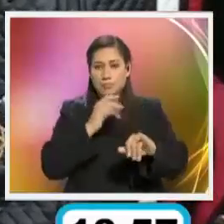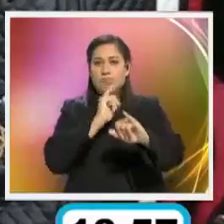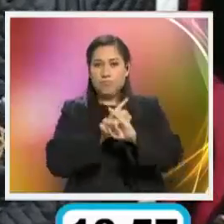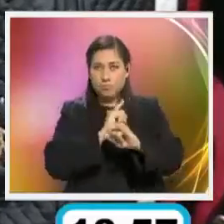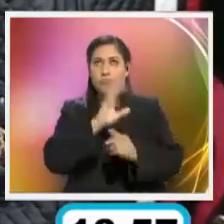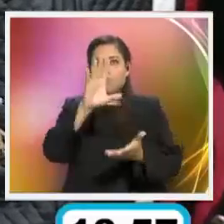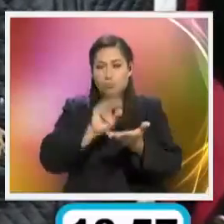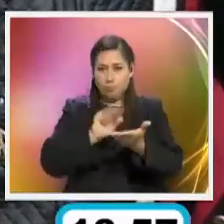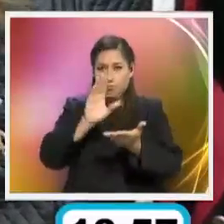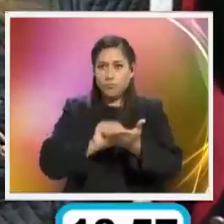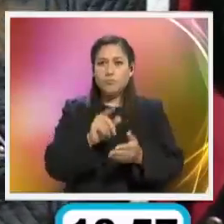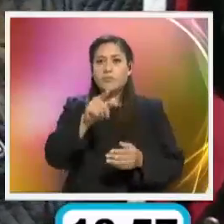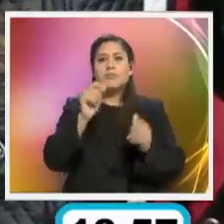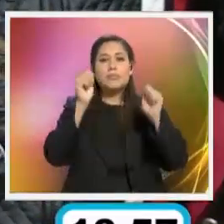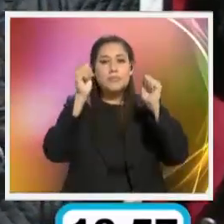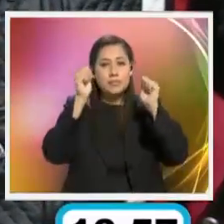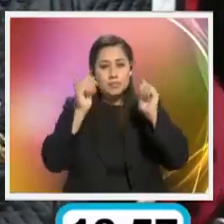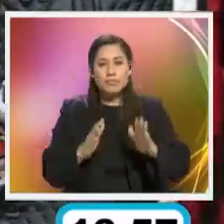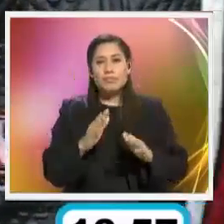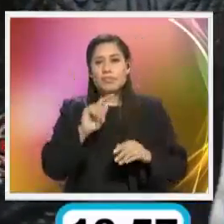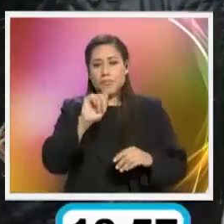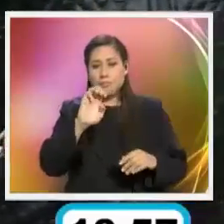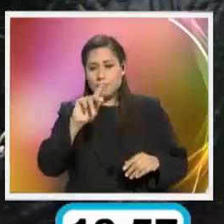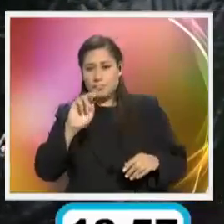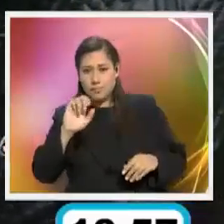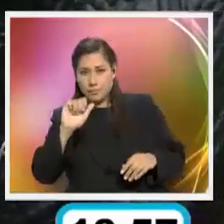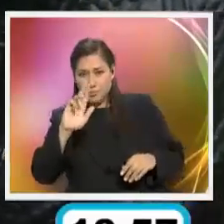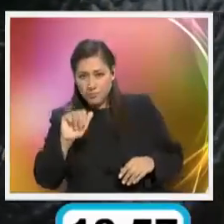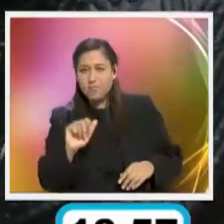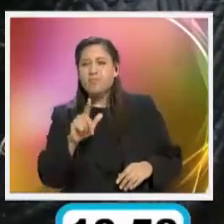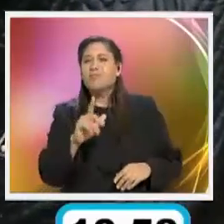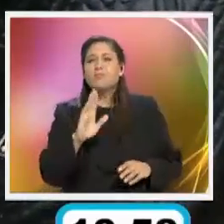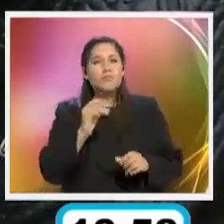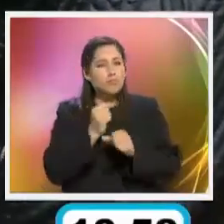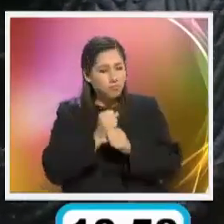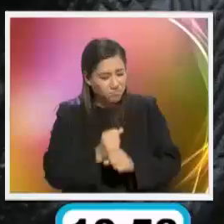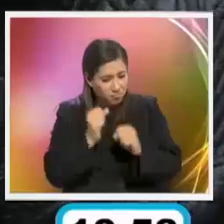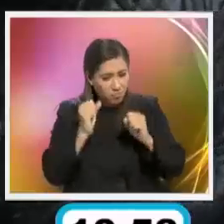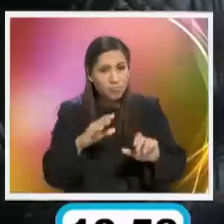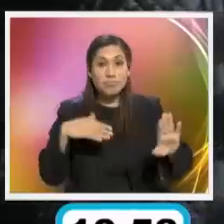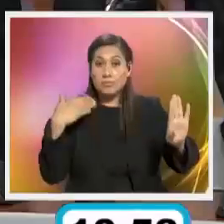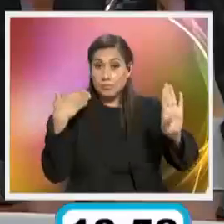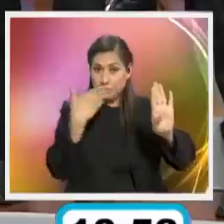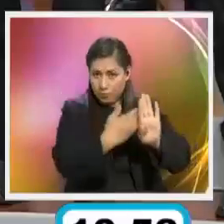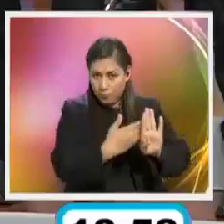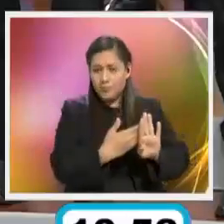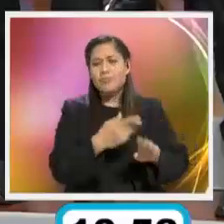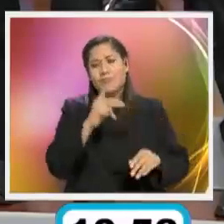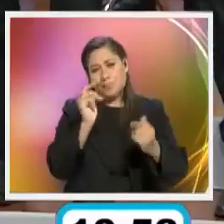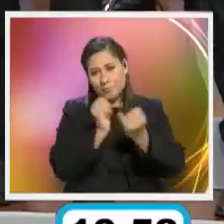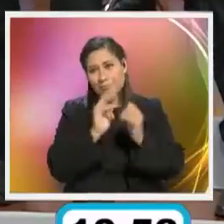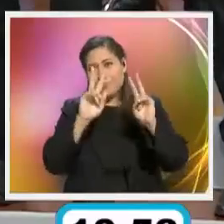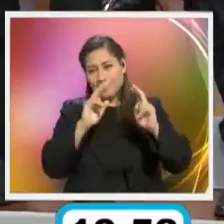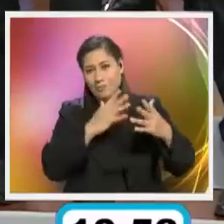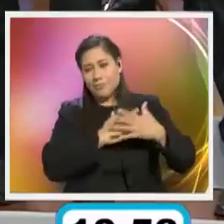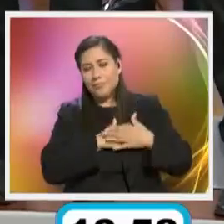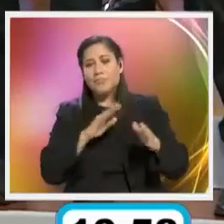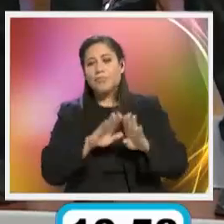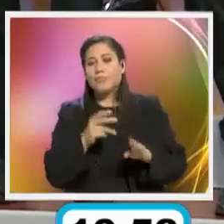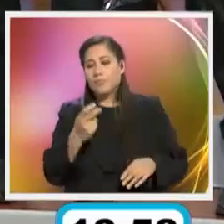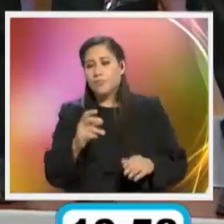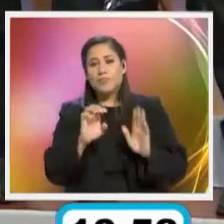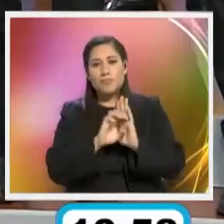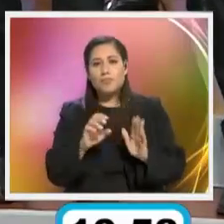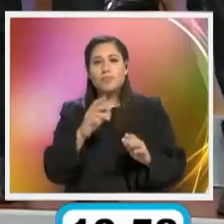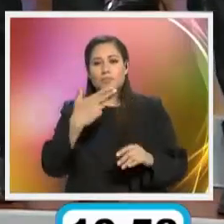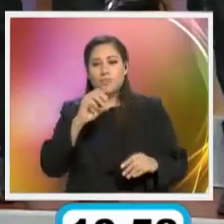plataformas digitales. Te pesará. Y pues bueno, hay canciones hermosas también. Hay duro contra ellos, pero también hay de amor, como esta. Y como una